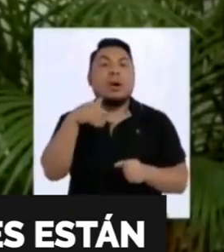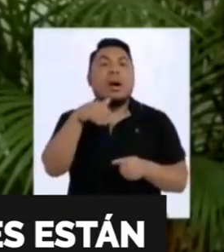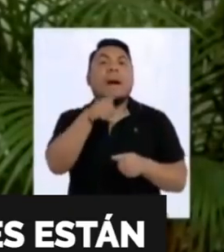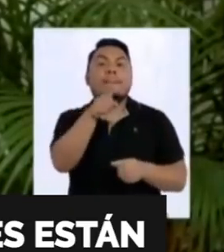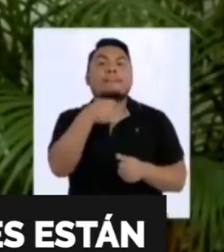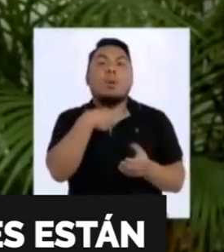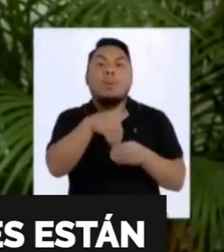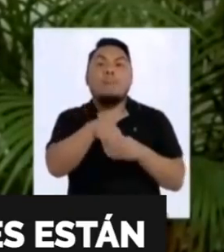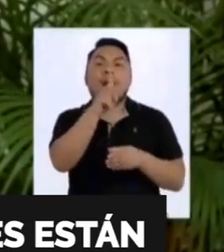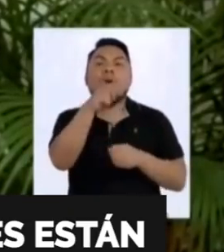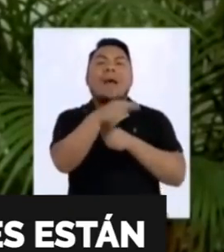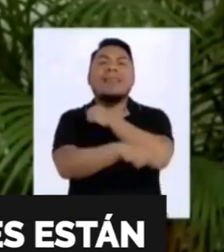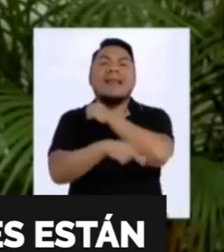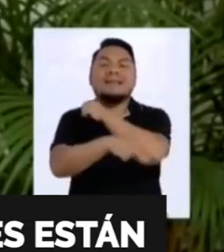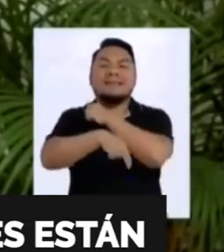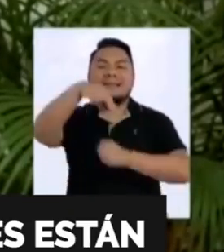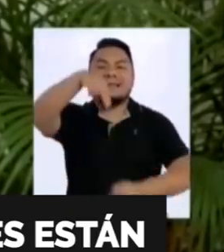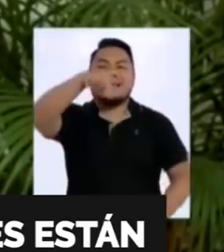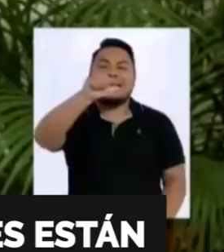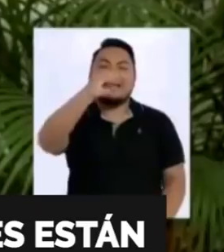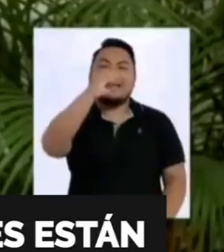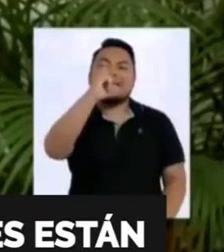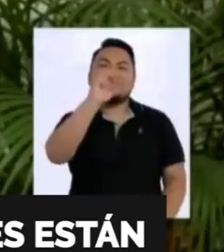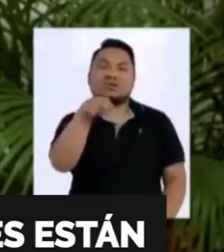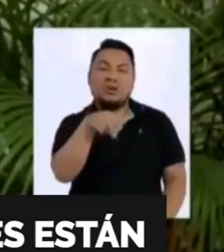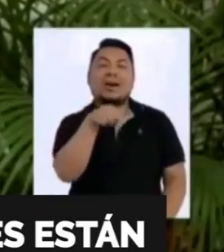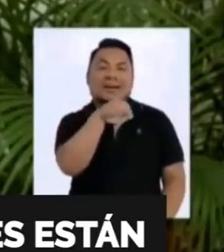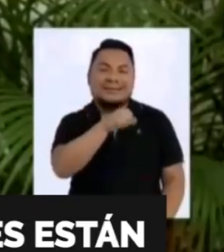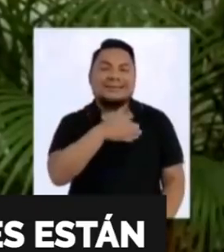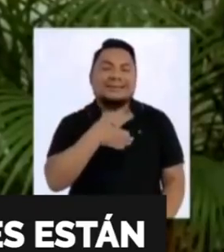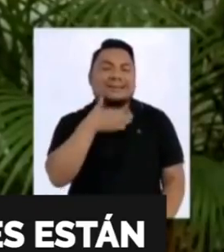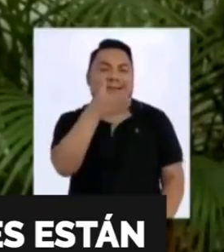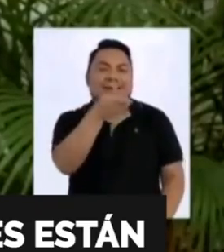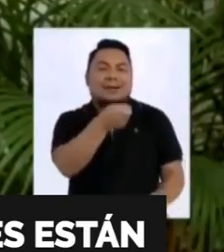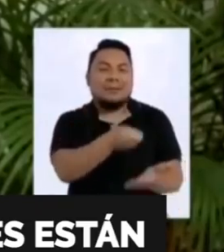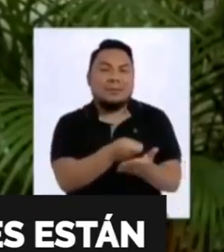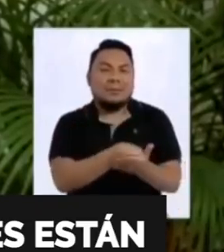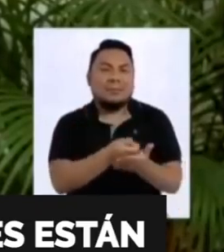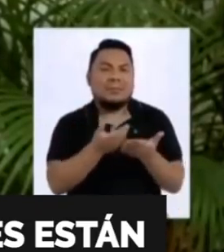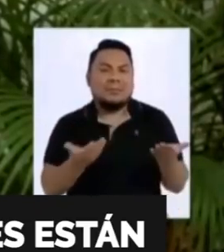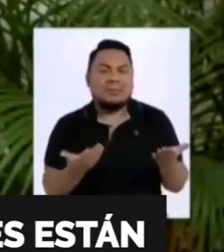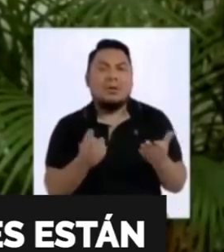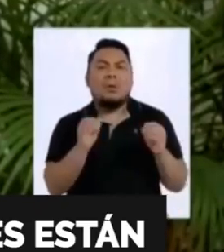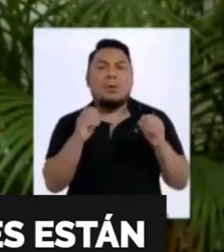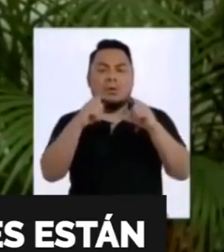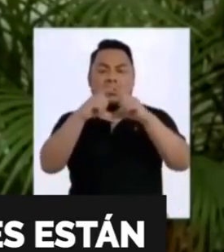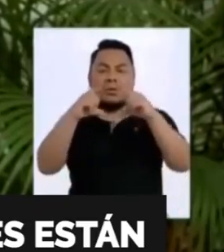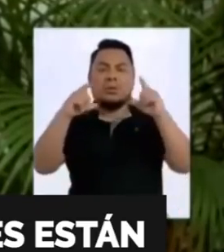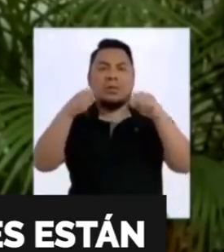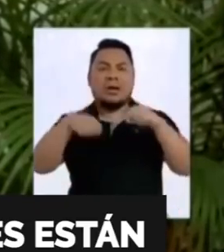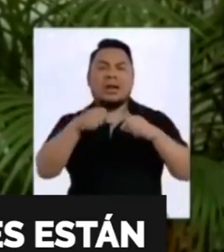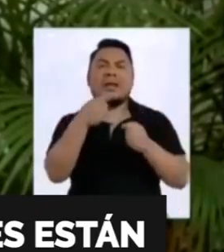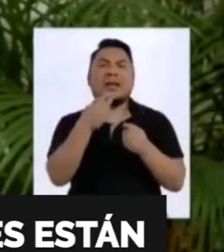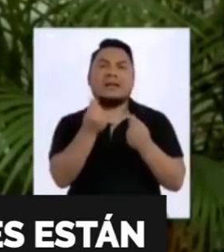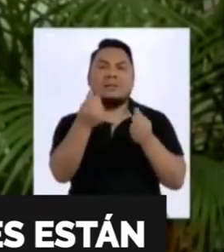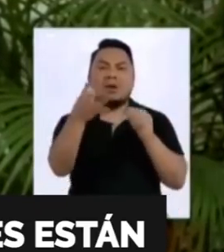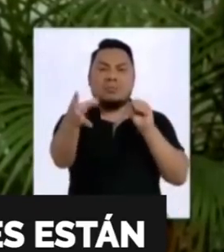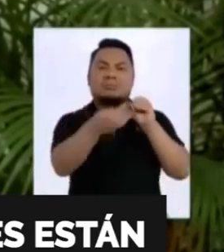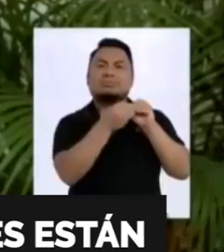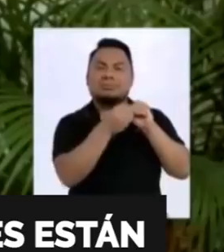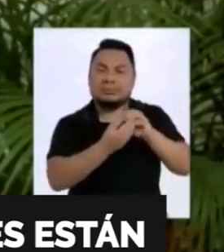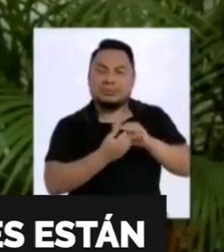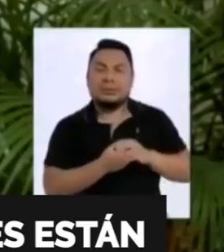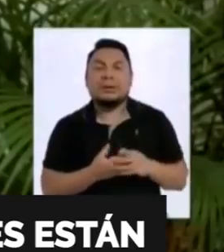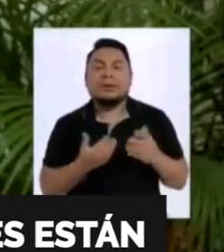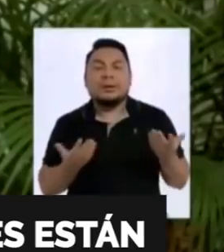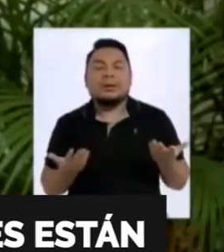y progresivamente también van a ir cobrando. Ya no tienen que ir al banco estas familias, sino solamente con su tarjeta. Vuelvo a la